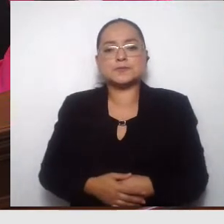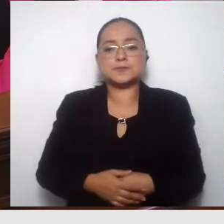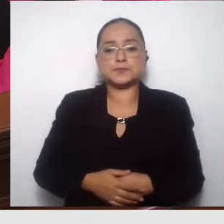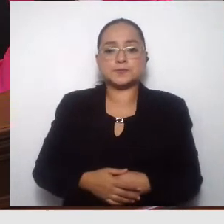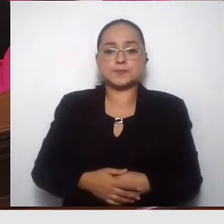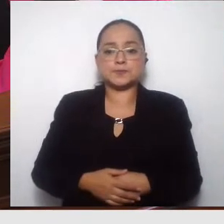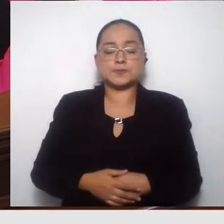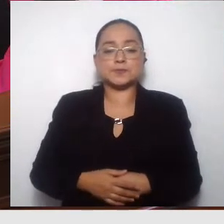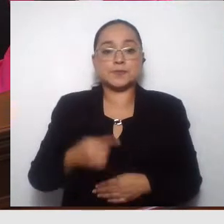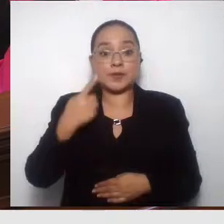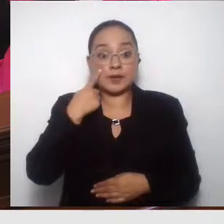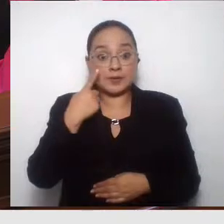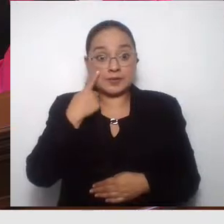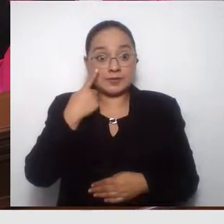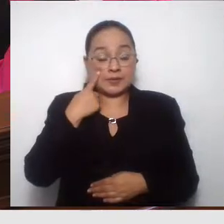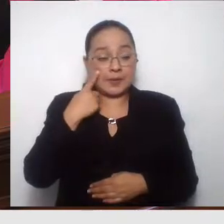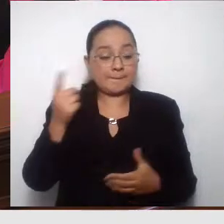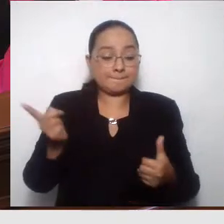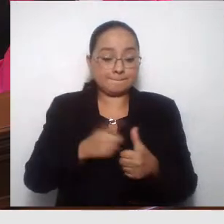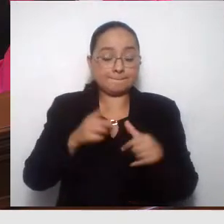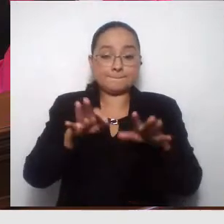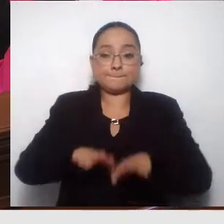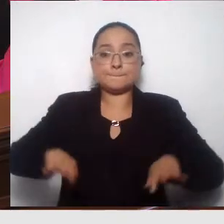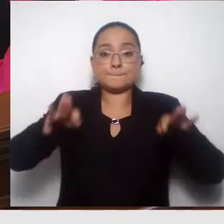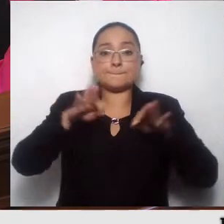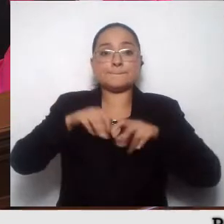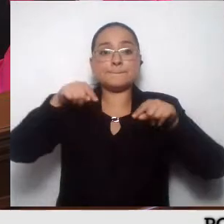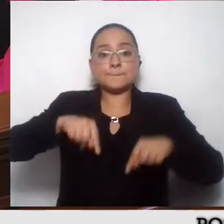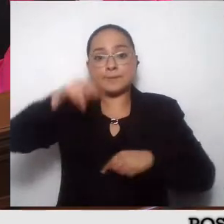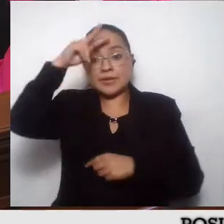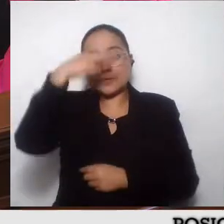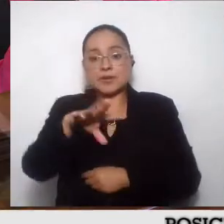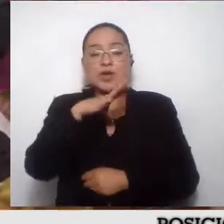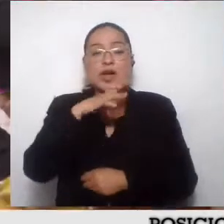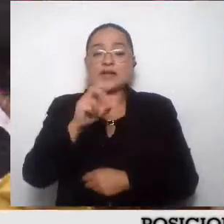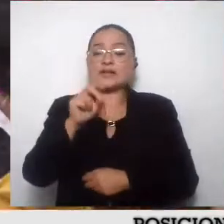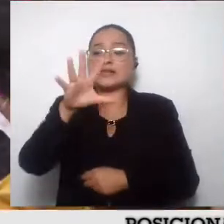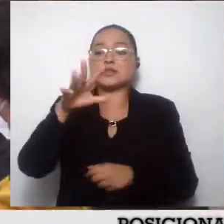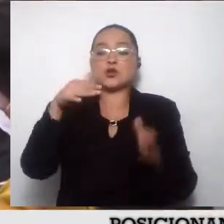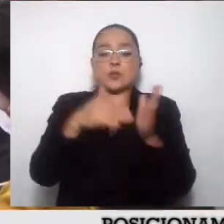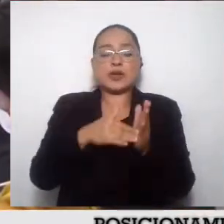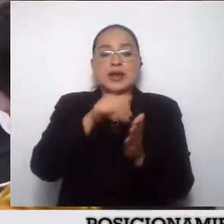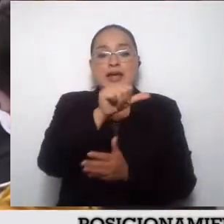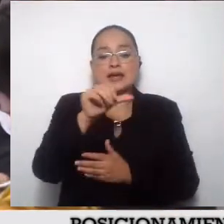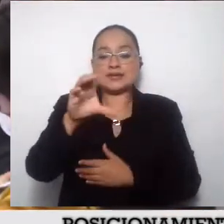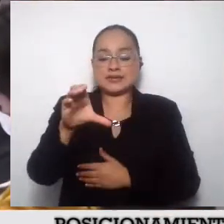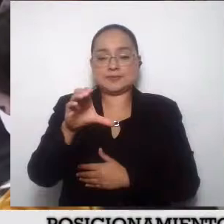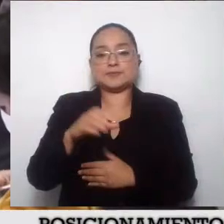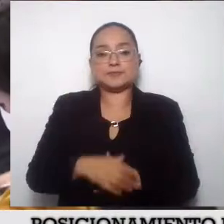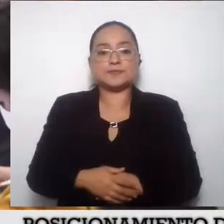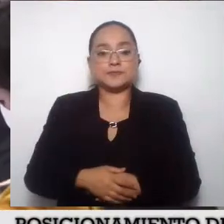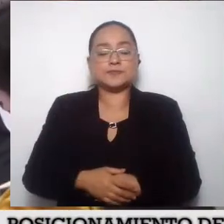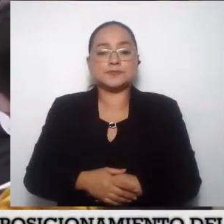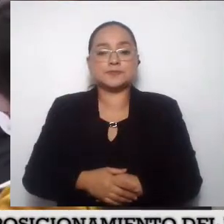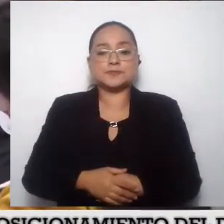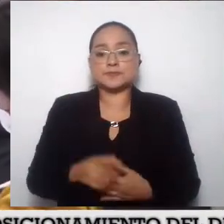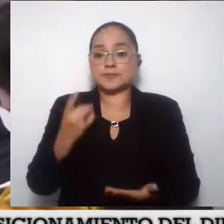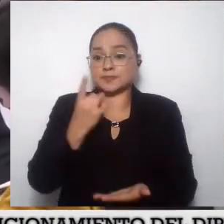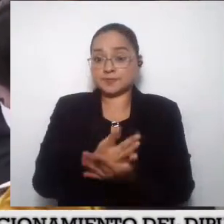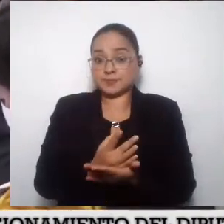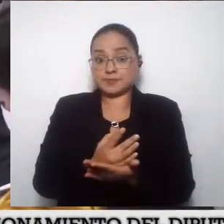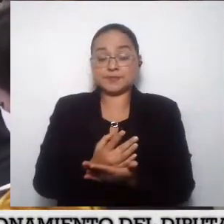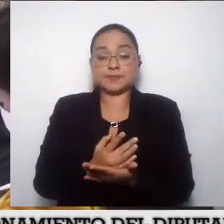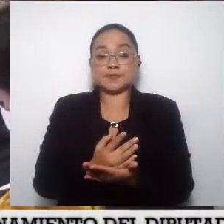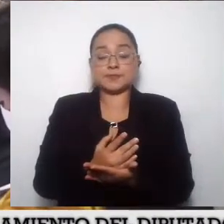para empezar, en México hay 35 mil asociaciones civiles. Solamente